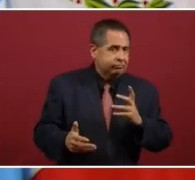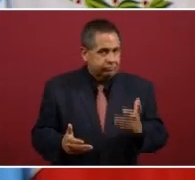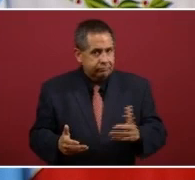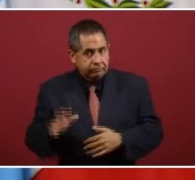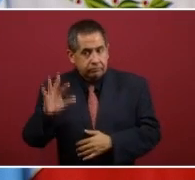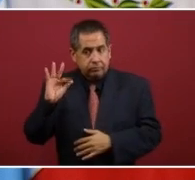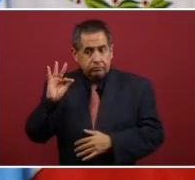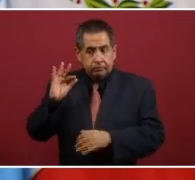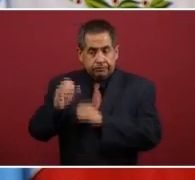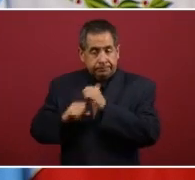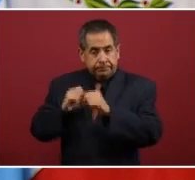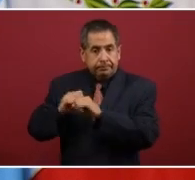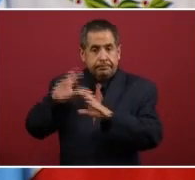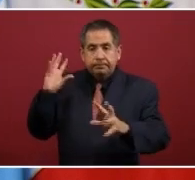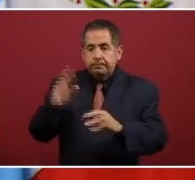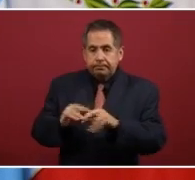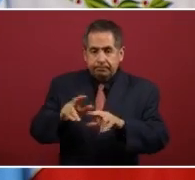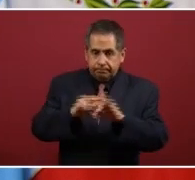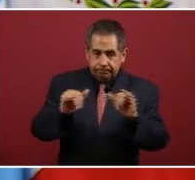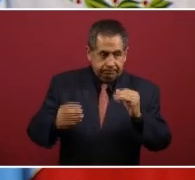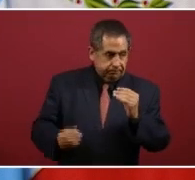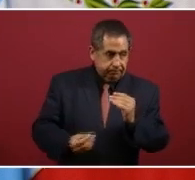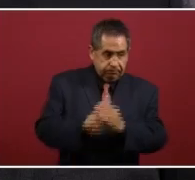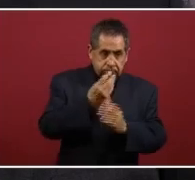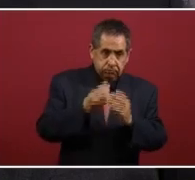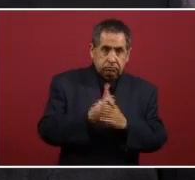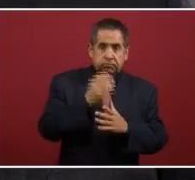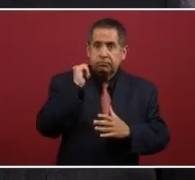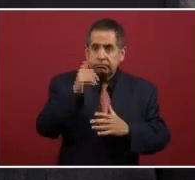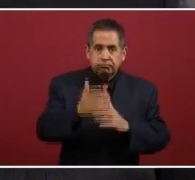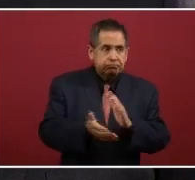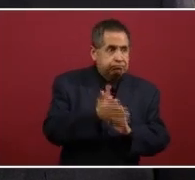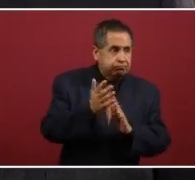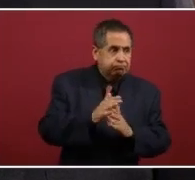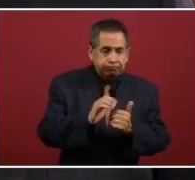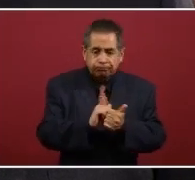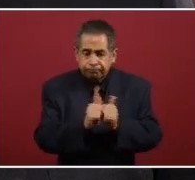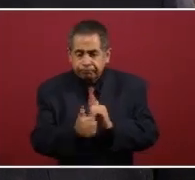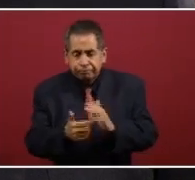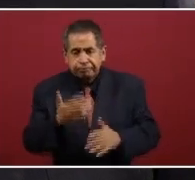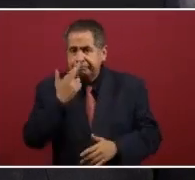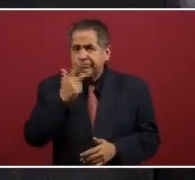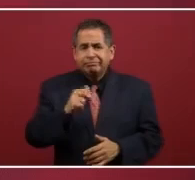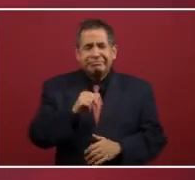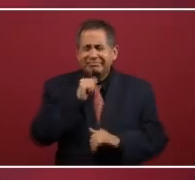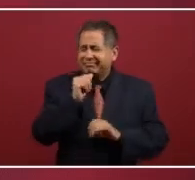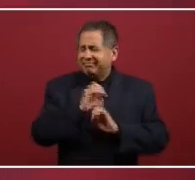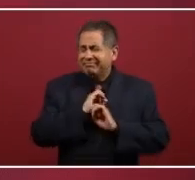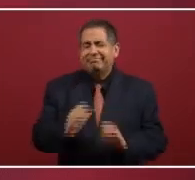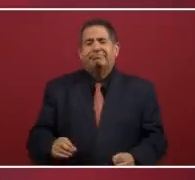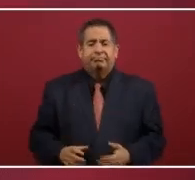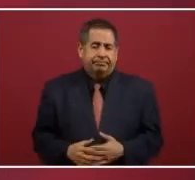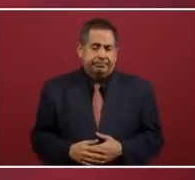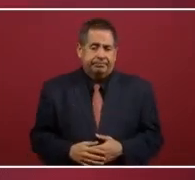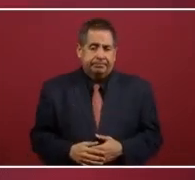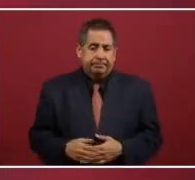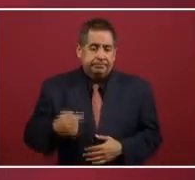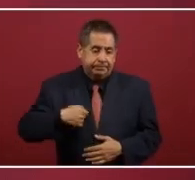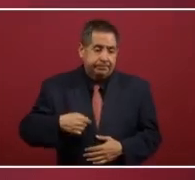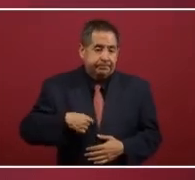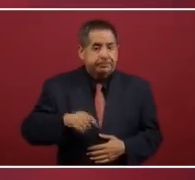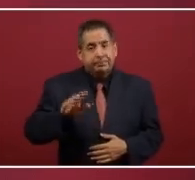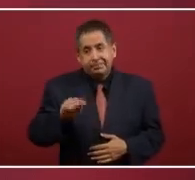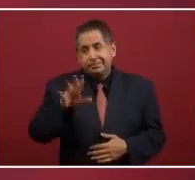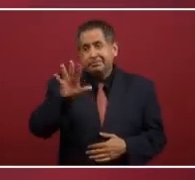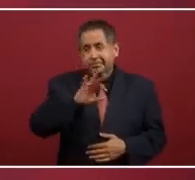años no se construyó una nueva refinería en el país. Estamos comprando el 95%